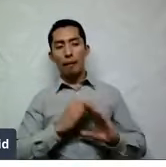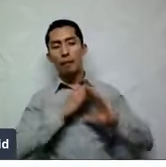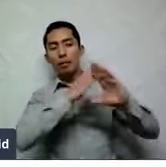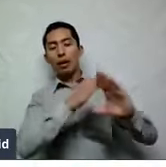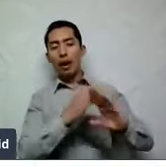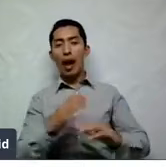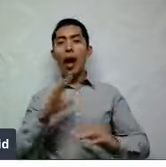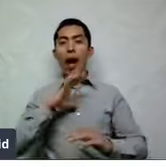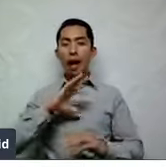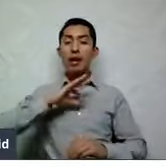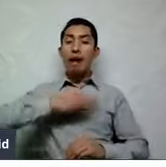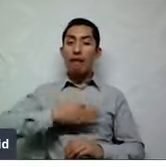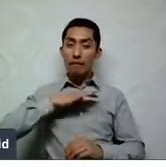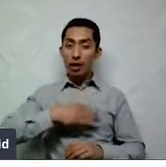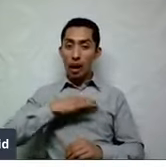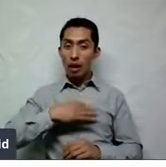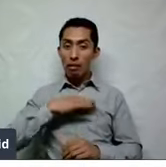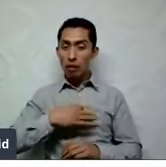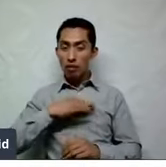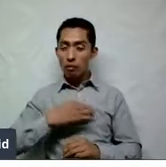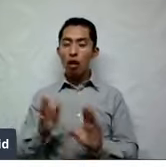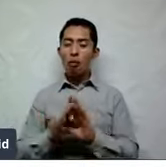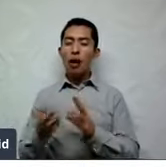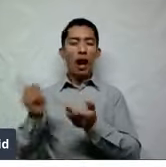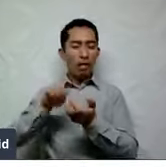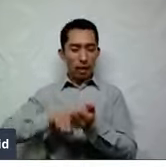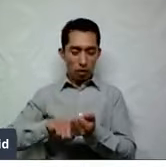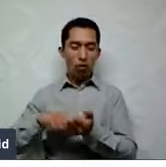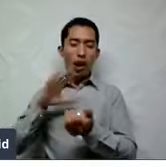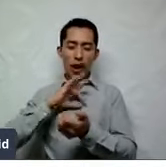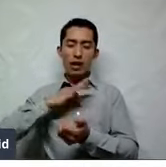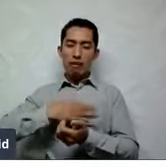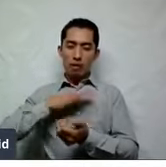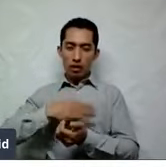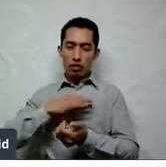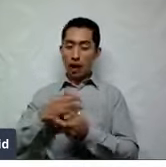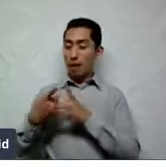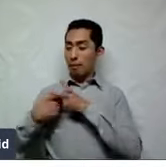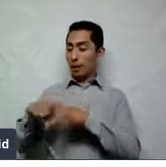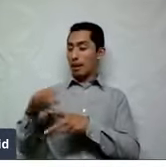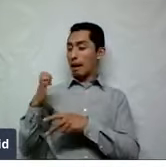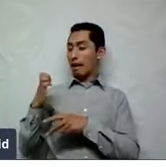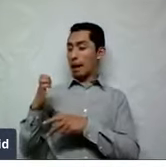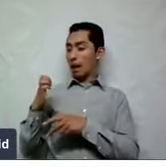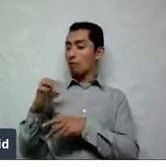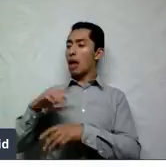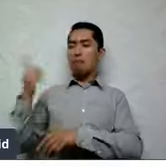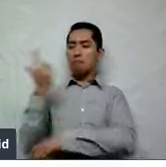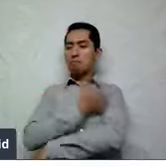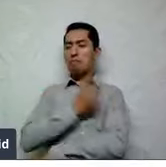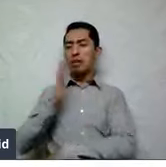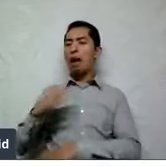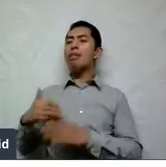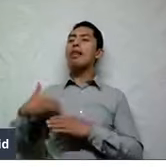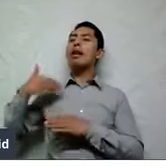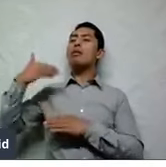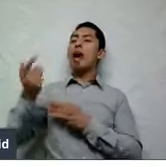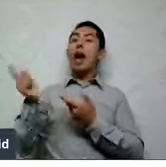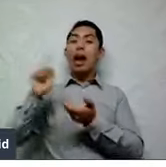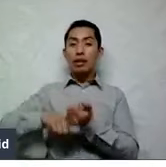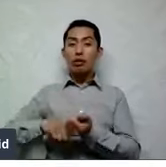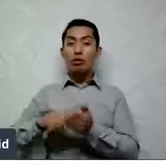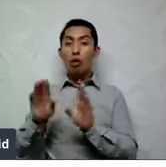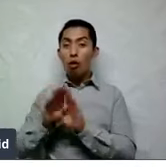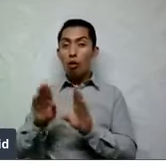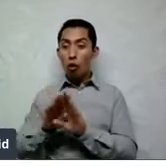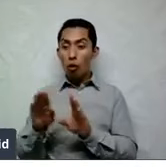se cuelen, los hijitos de este virus que nos vacunamos a principios de enero, como la señora, los hijitos ya están